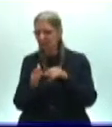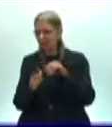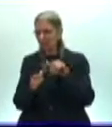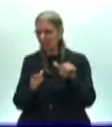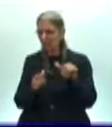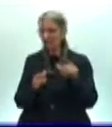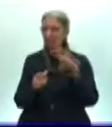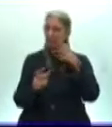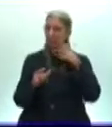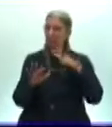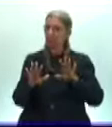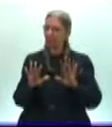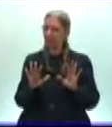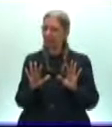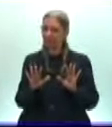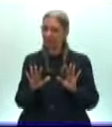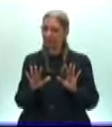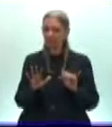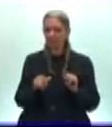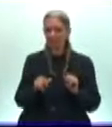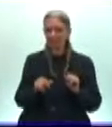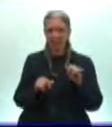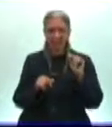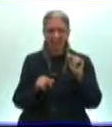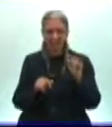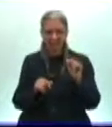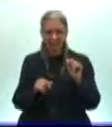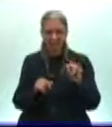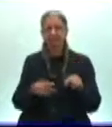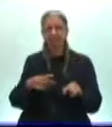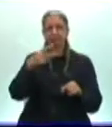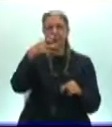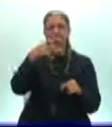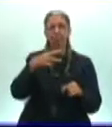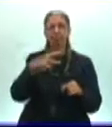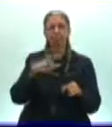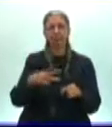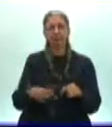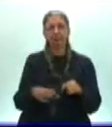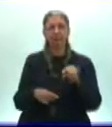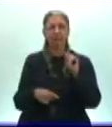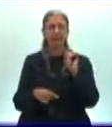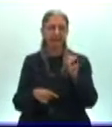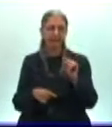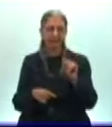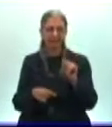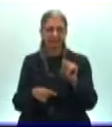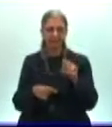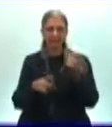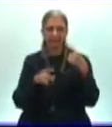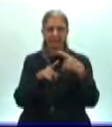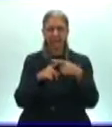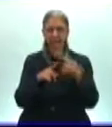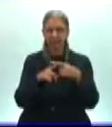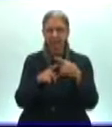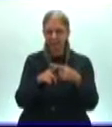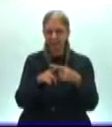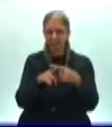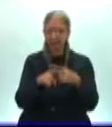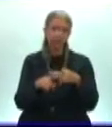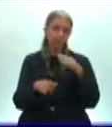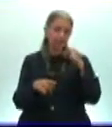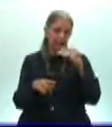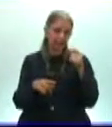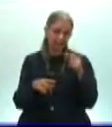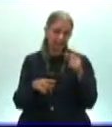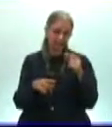desigualdad que estamos multiplicando por un valor positivo. Y observen que